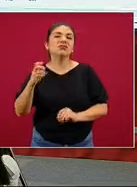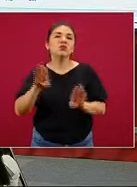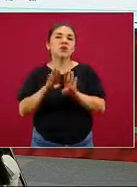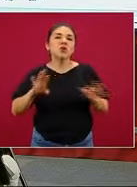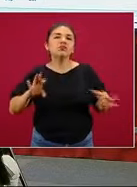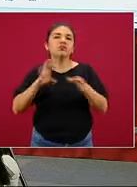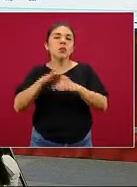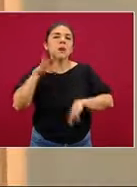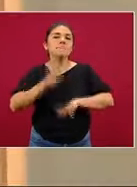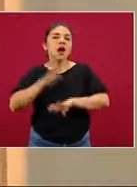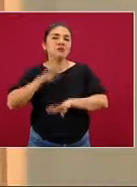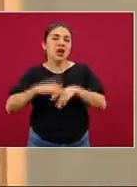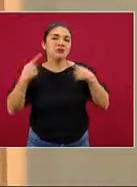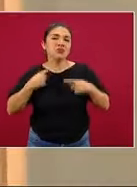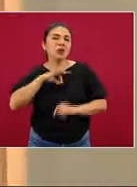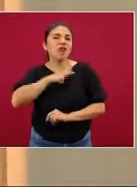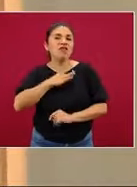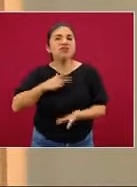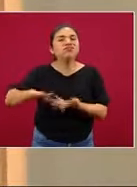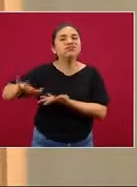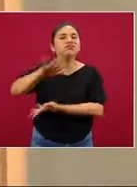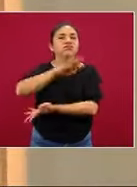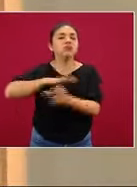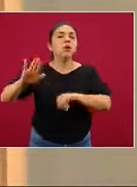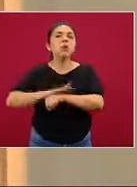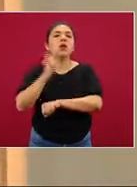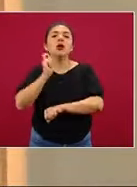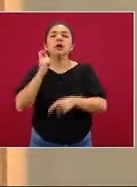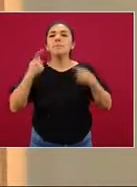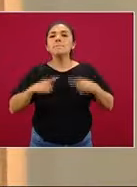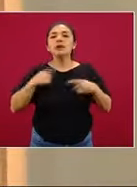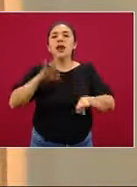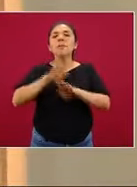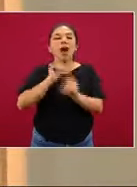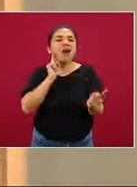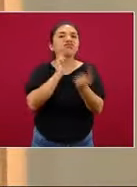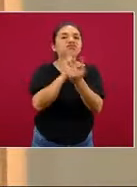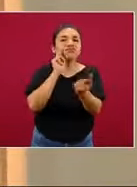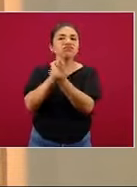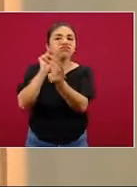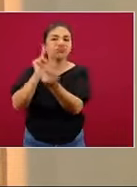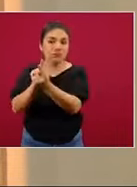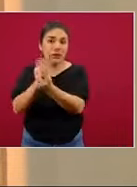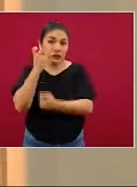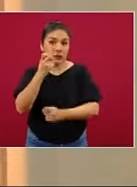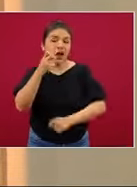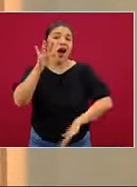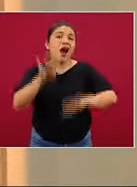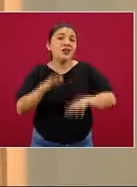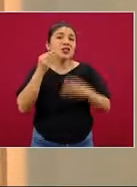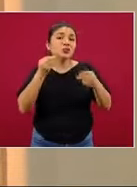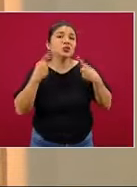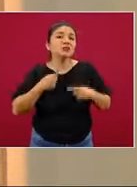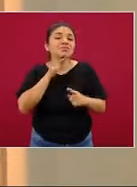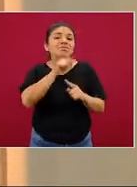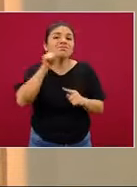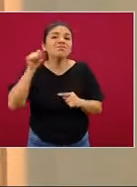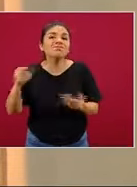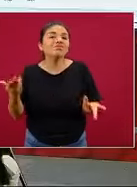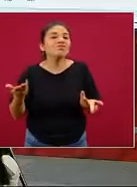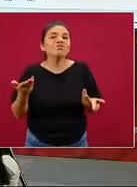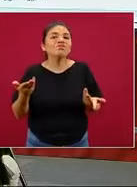relacionar con un incremento en la actividad viral, dado que las personas se acercan más, y muchas de ellas, desafortunadamente,